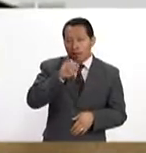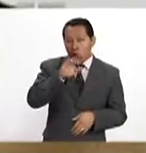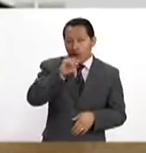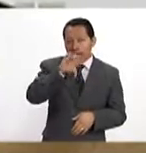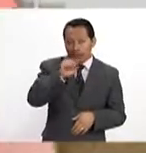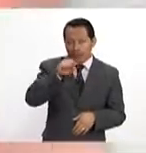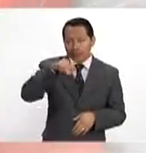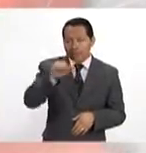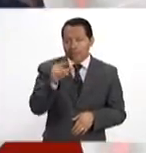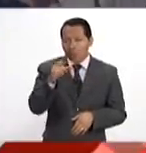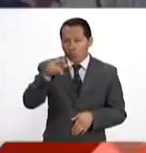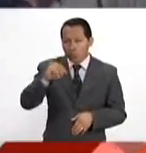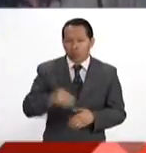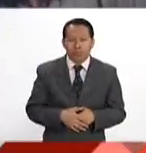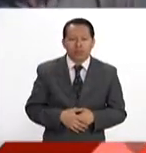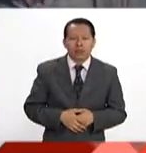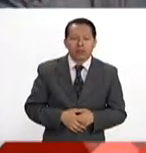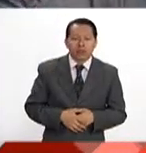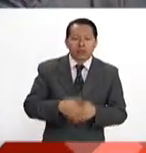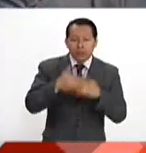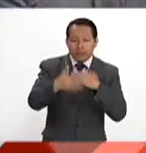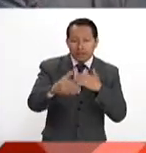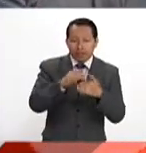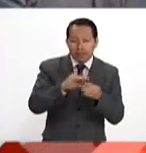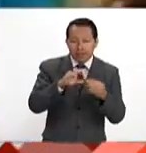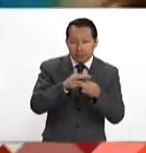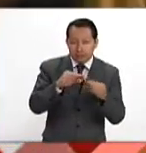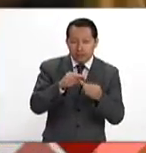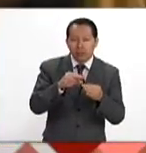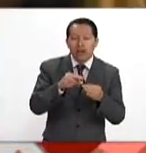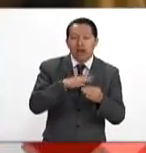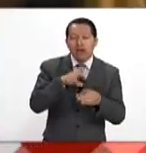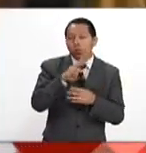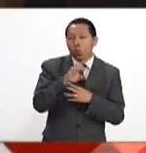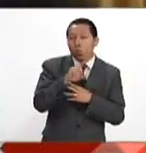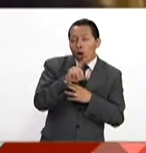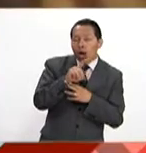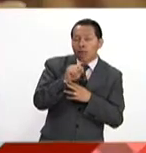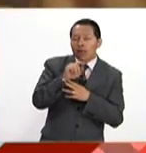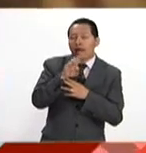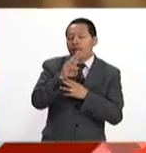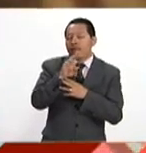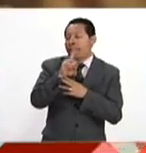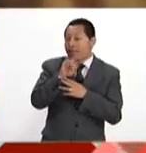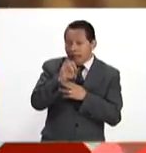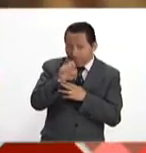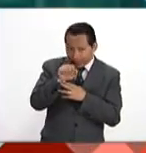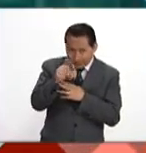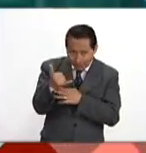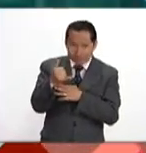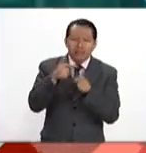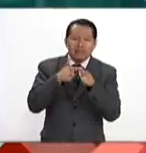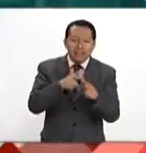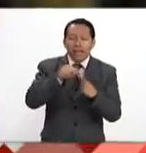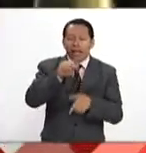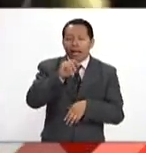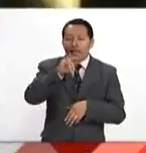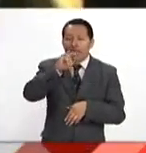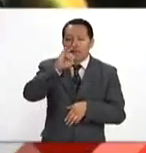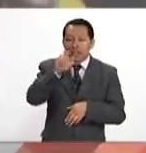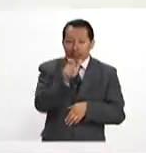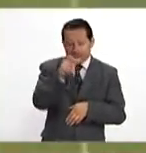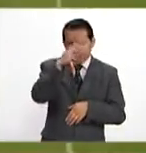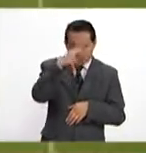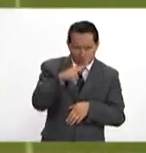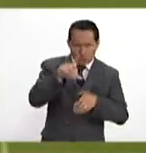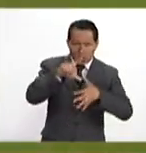Maduro. Más adelante, The Walt Disney Company mantendrá su contenido en Netflix para México y